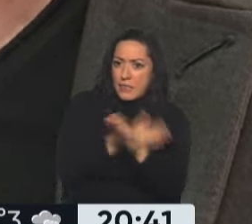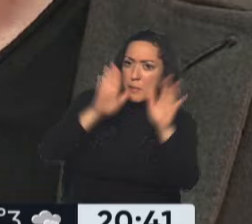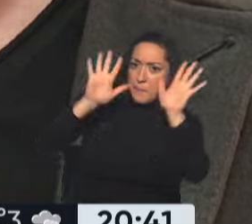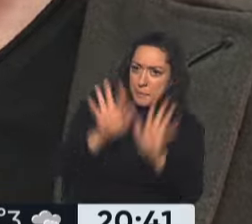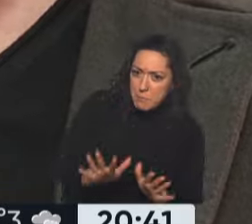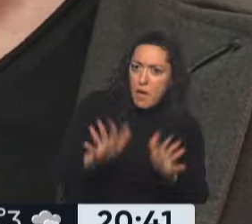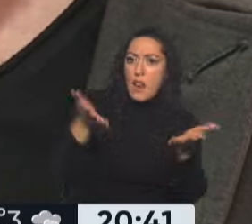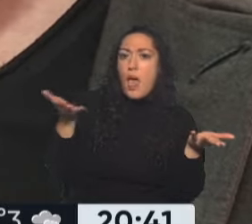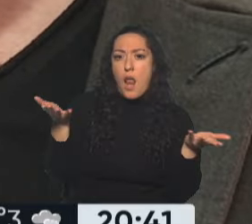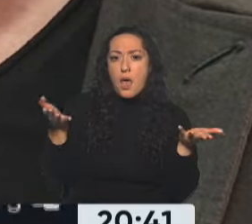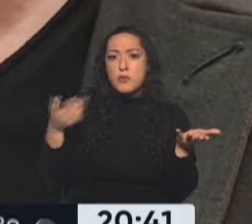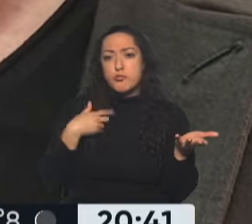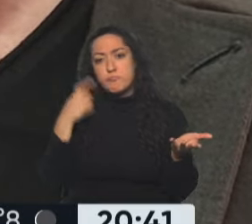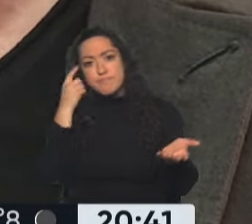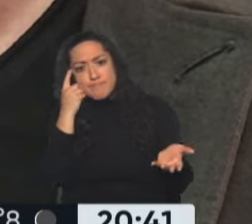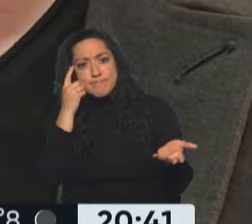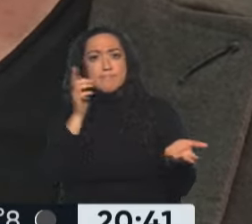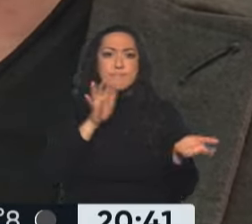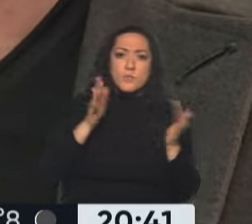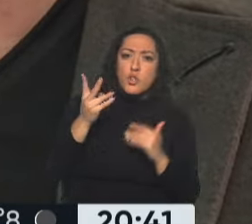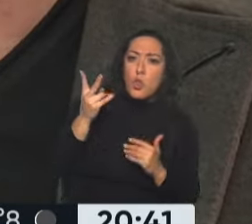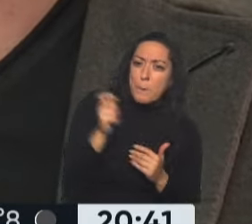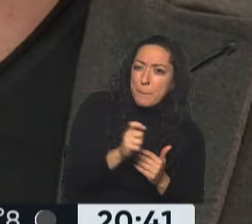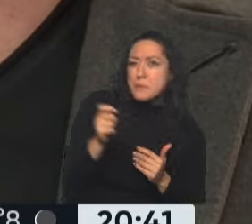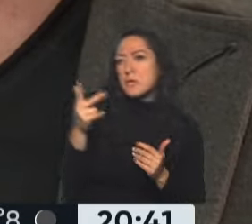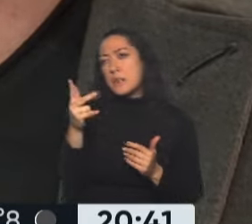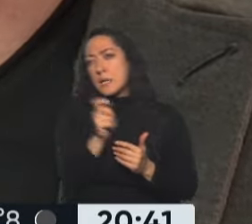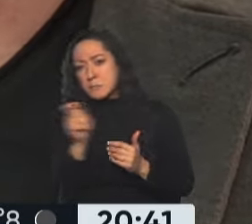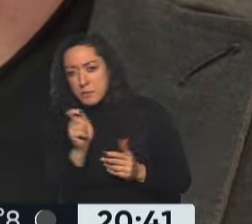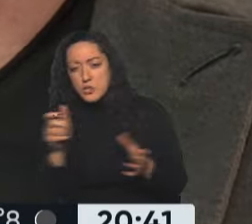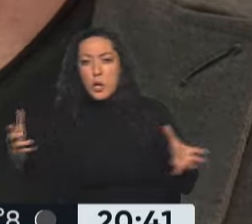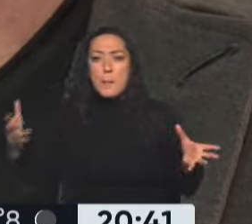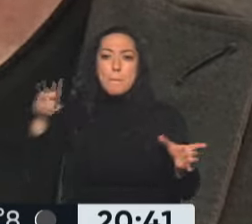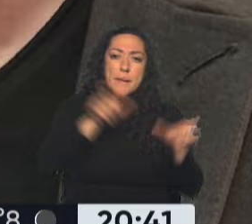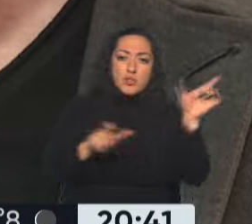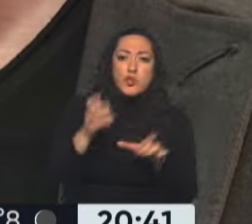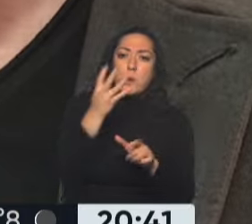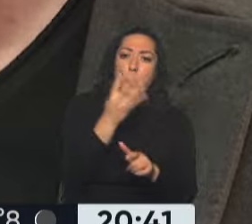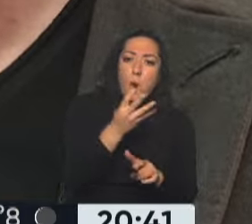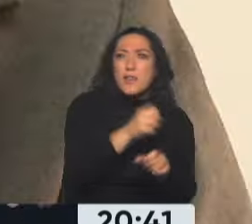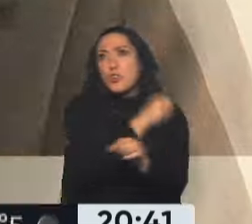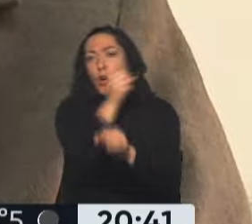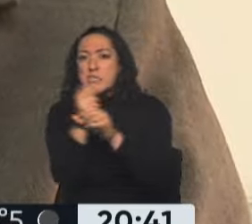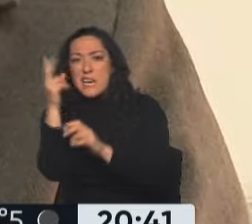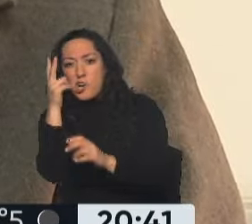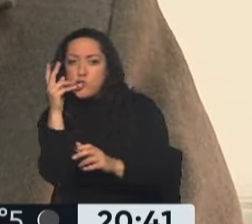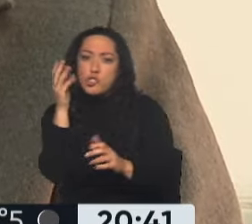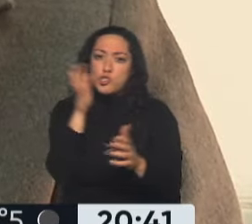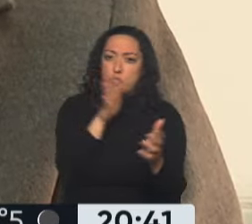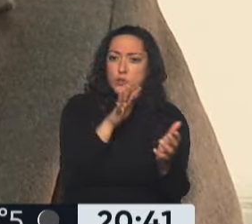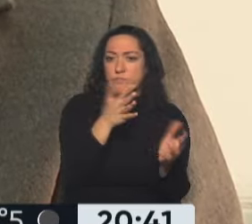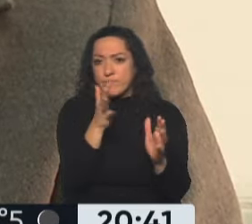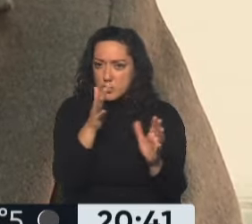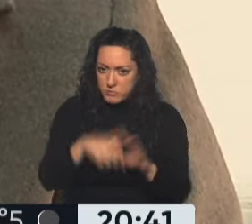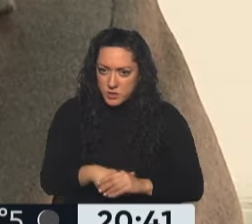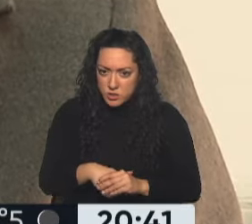y según mis estimaciones, ha llevado unos 2 a 3 meses con un grupo de personas de 4 a 8 personas. Por las dimensiones del túnel